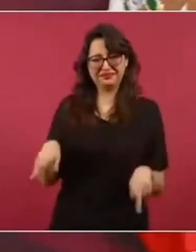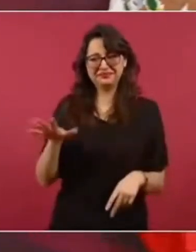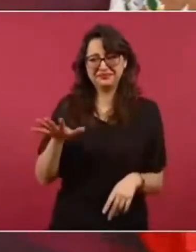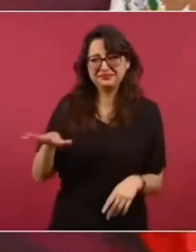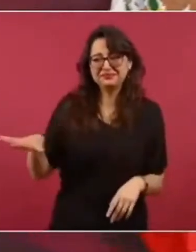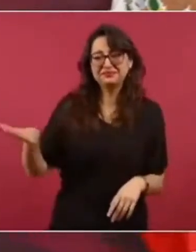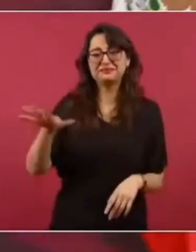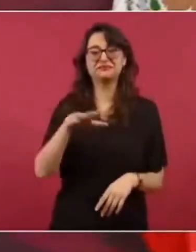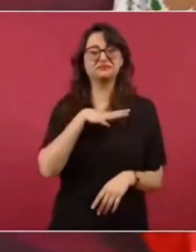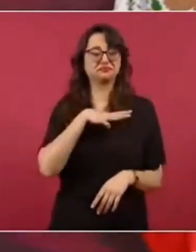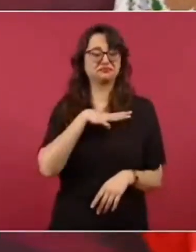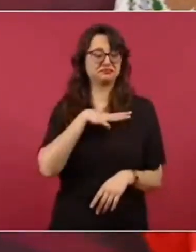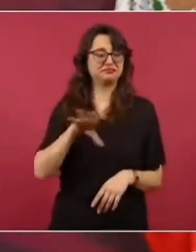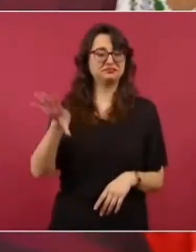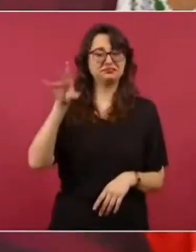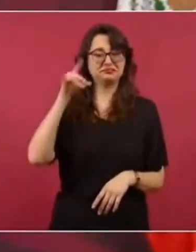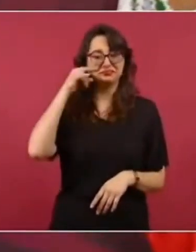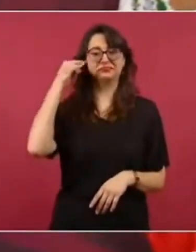indiferente en el mejor de los casos,